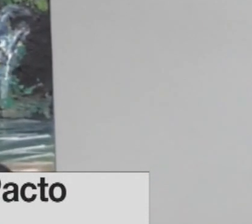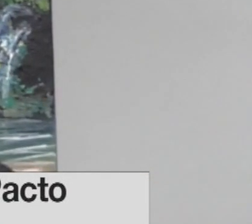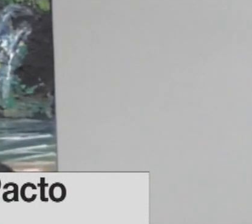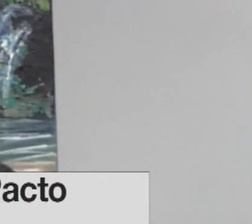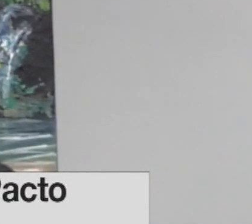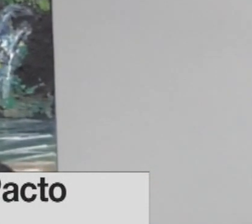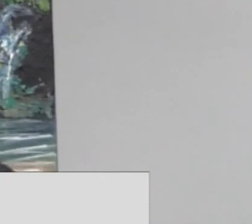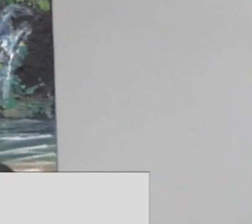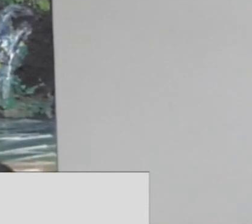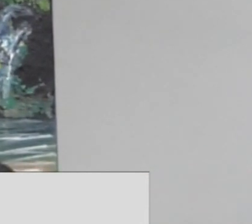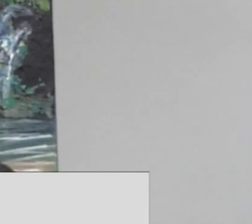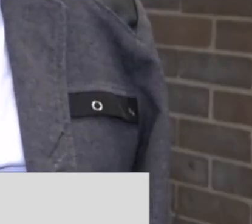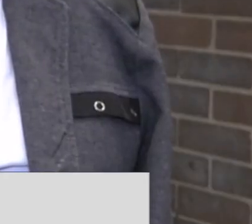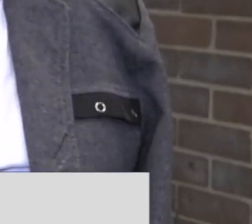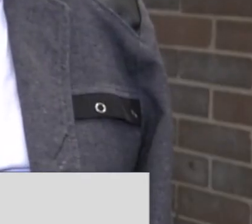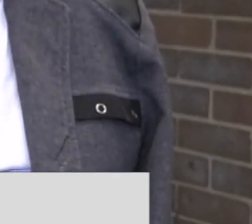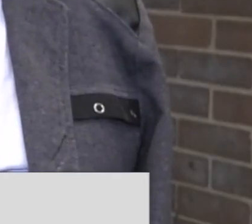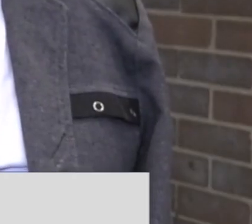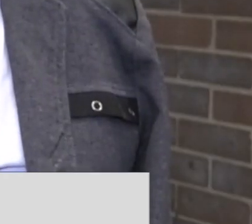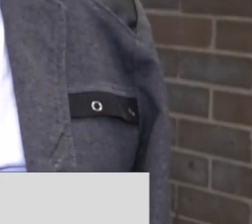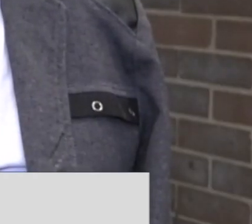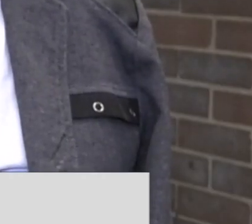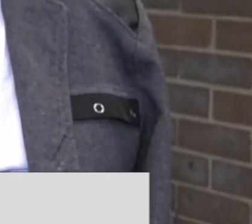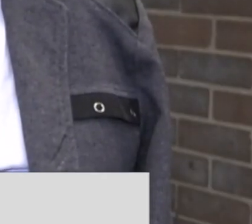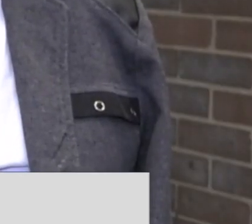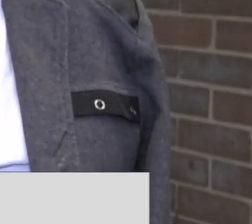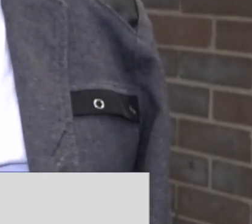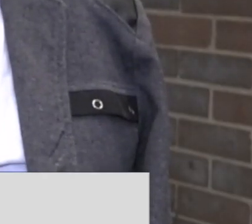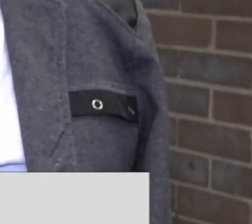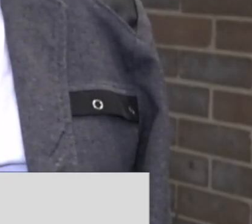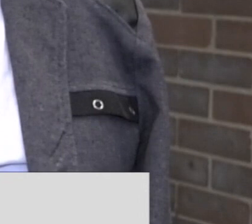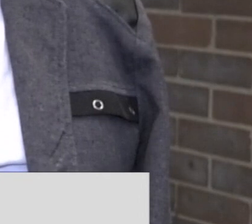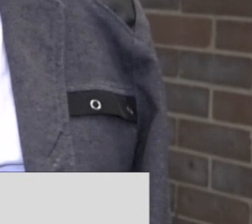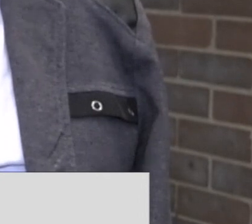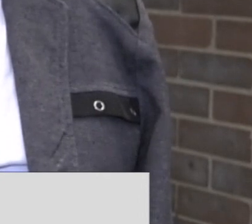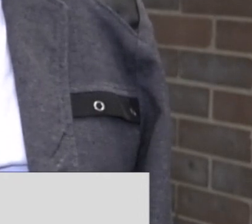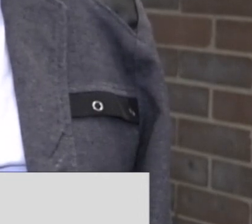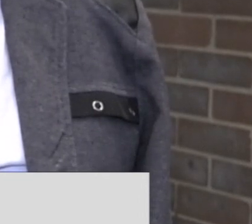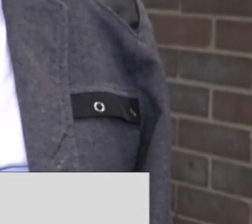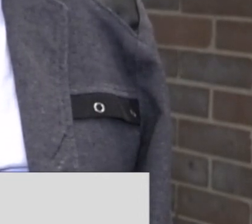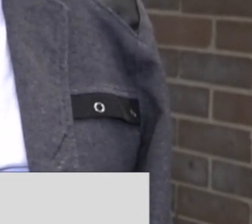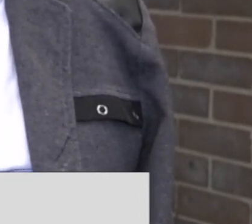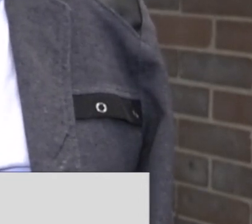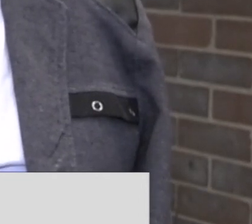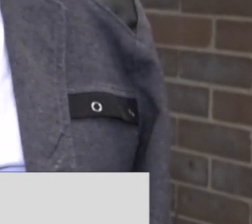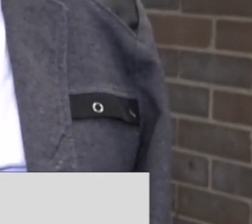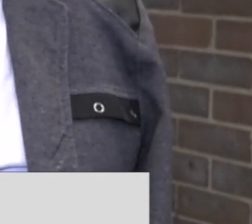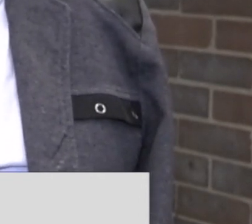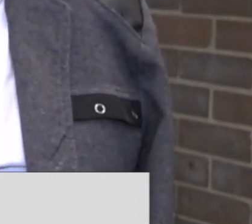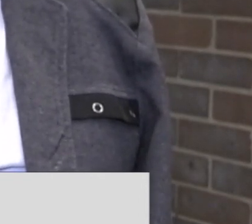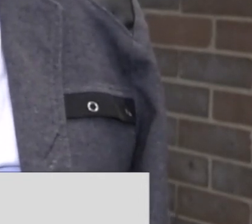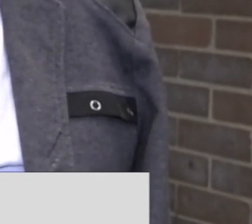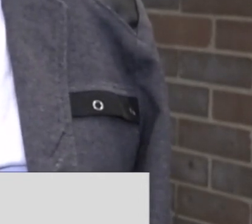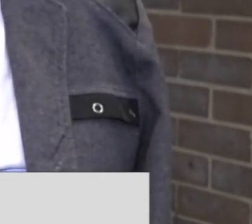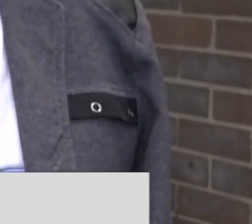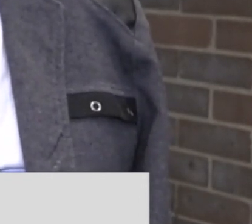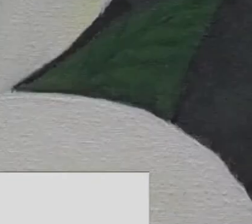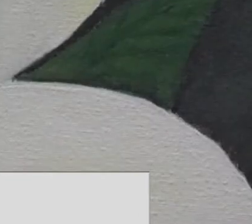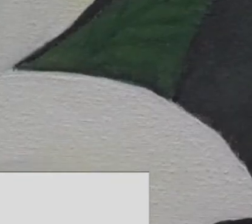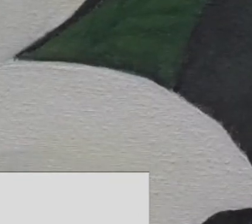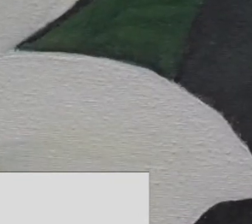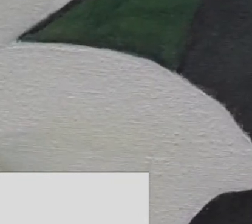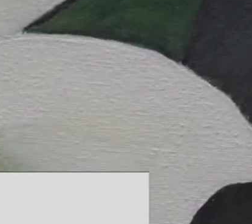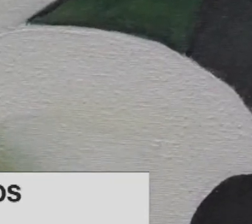formas de expresión. Mi técnica es óleo sobre lienzo y mi especialidad es el